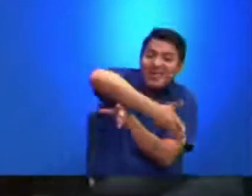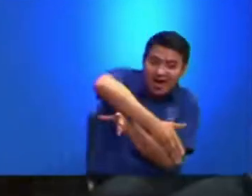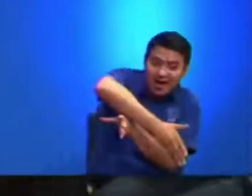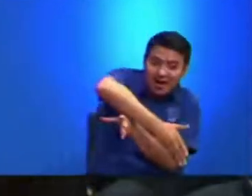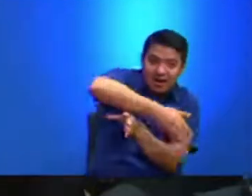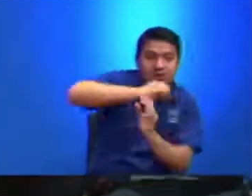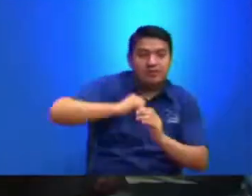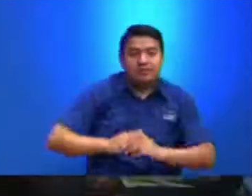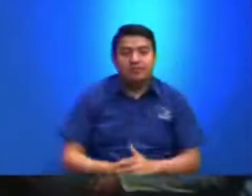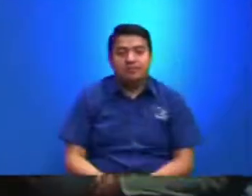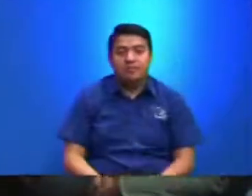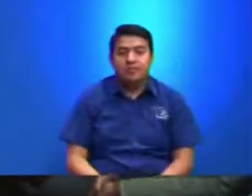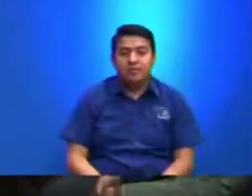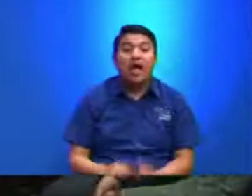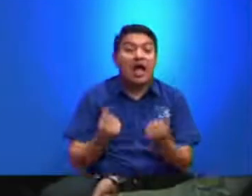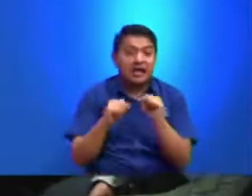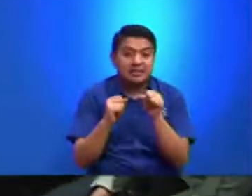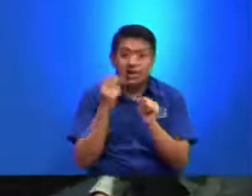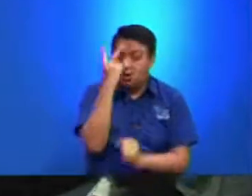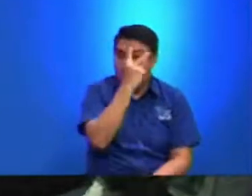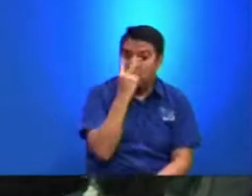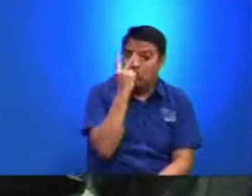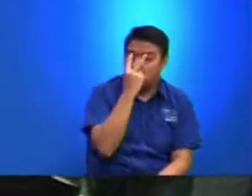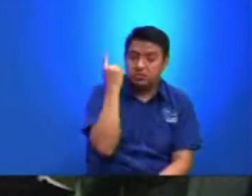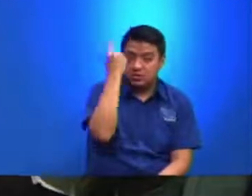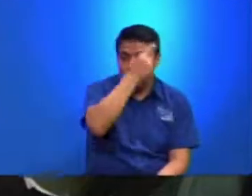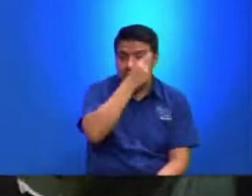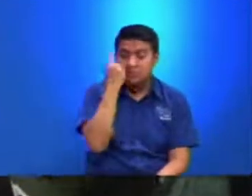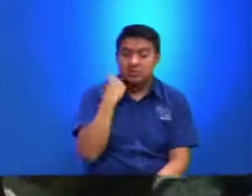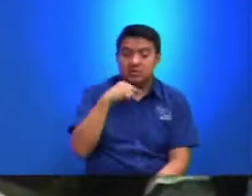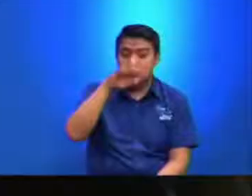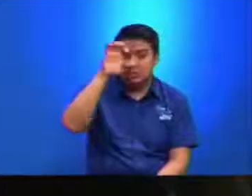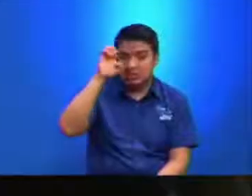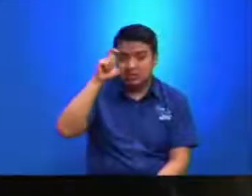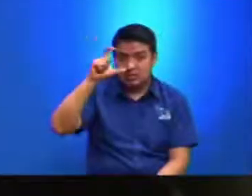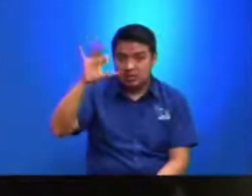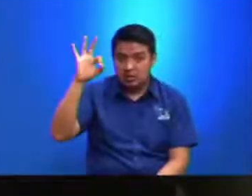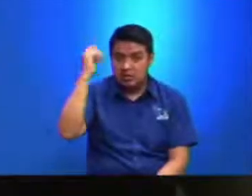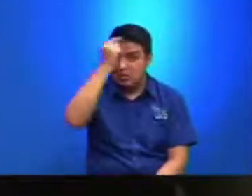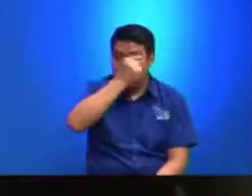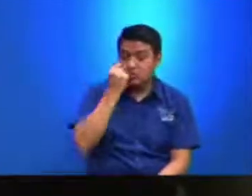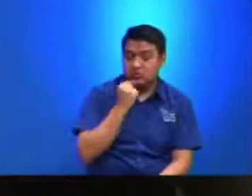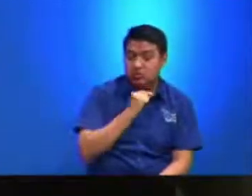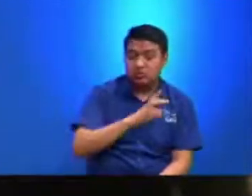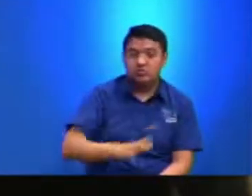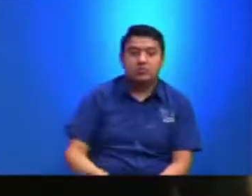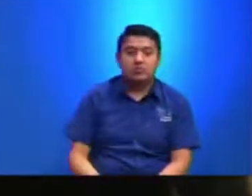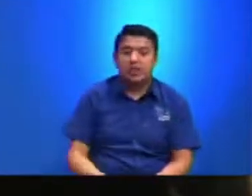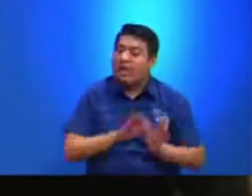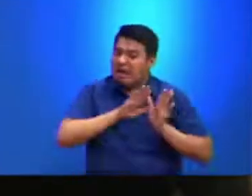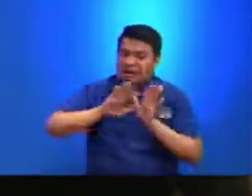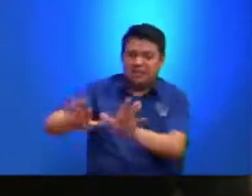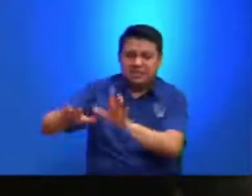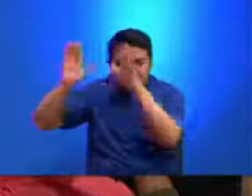las tierras secas, en Harán. Así que en el nombre de Jesús rechazamos toda adulación.